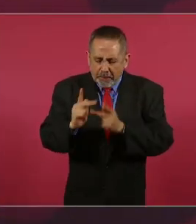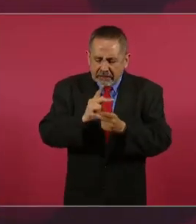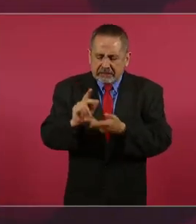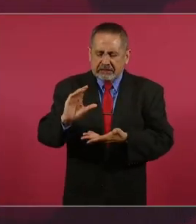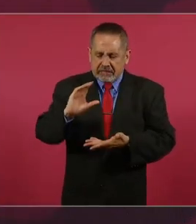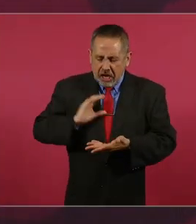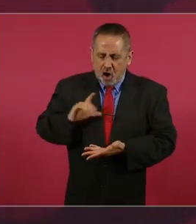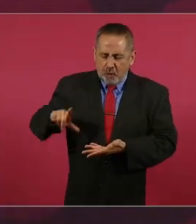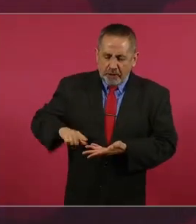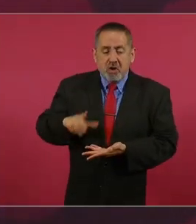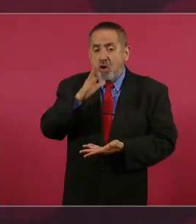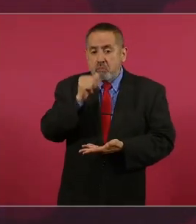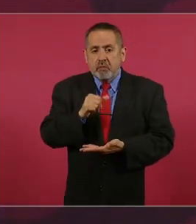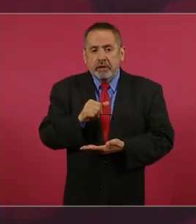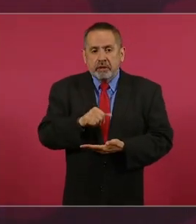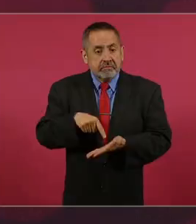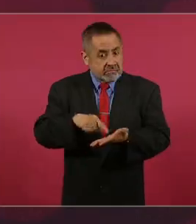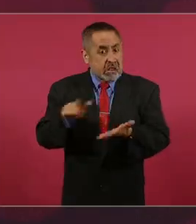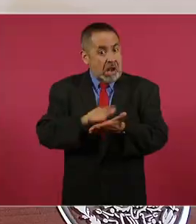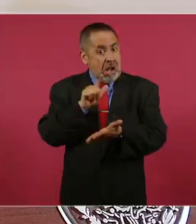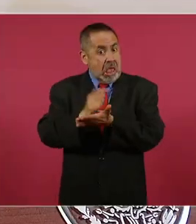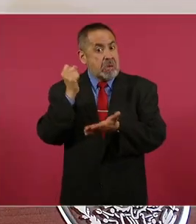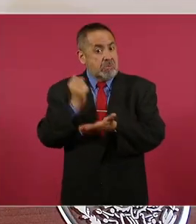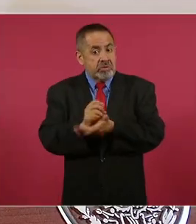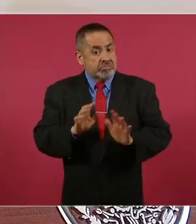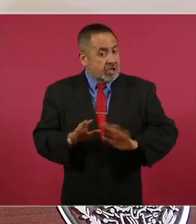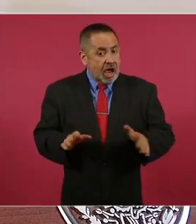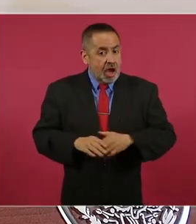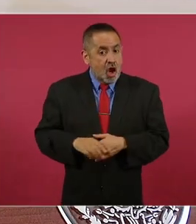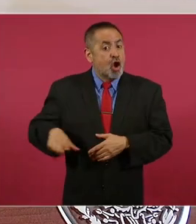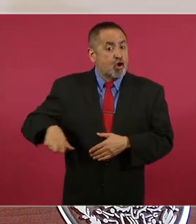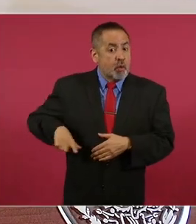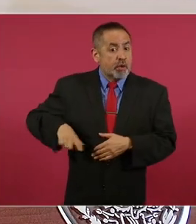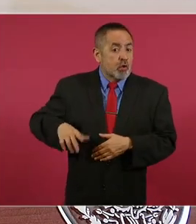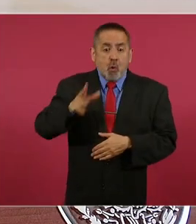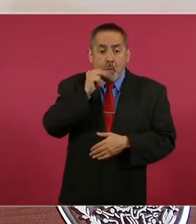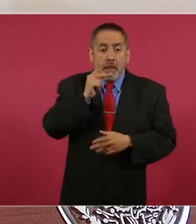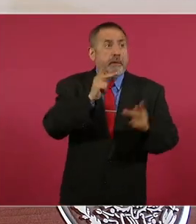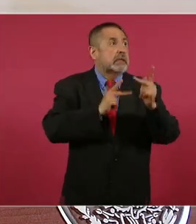una ley para no permitir que el gobierno